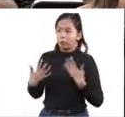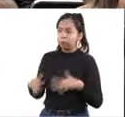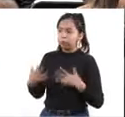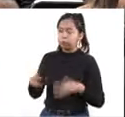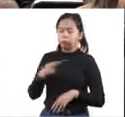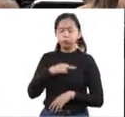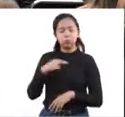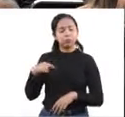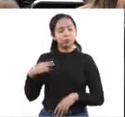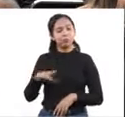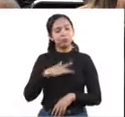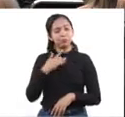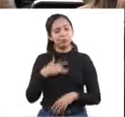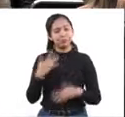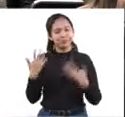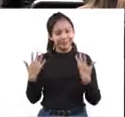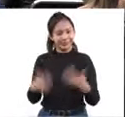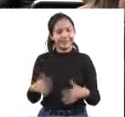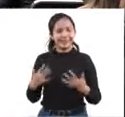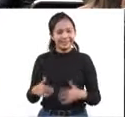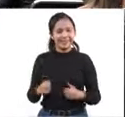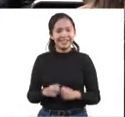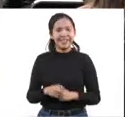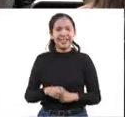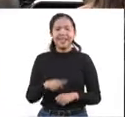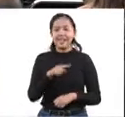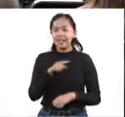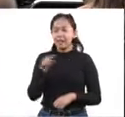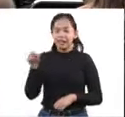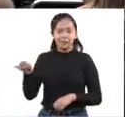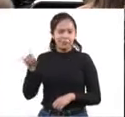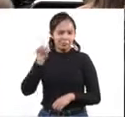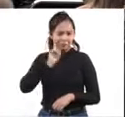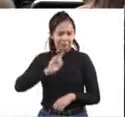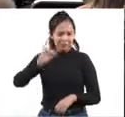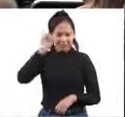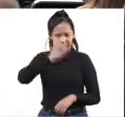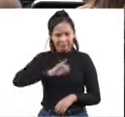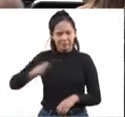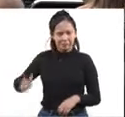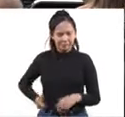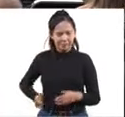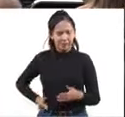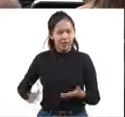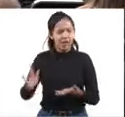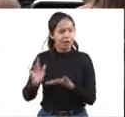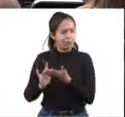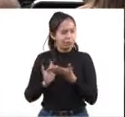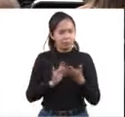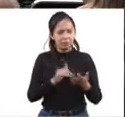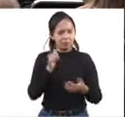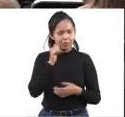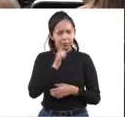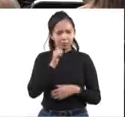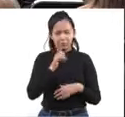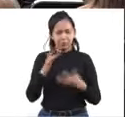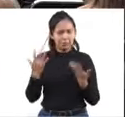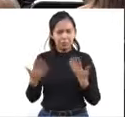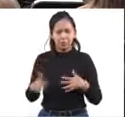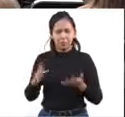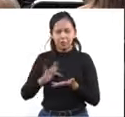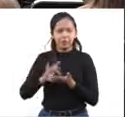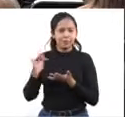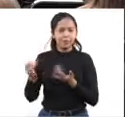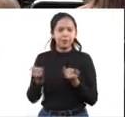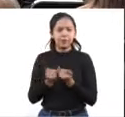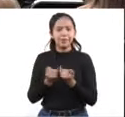que ha sido maravilloso en coordinar y apoyarnos todos los detalles, y que también esta tarde vamos a tener